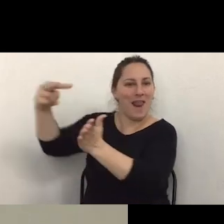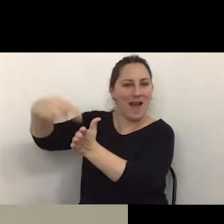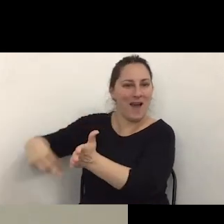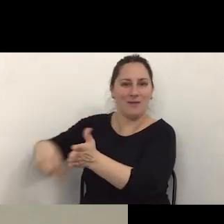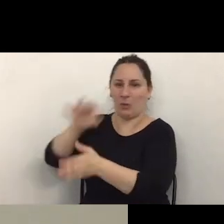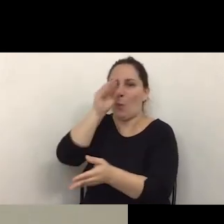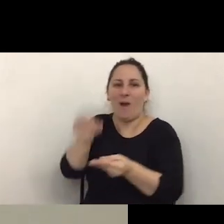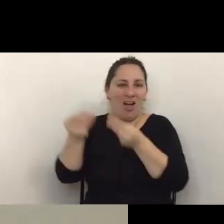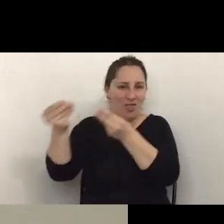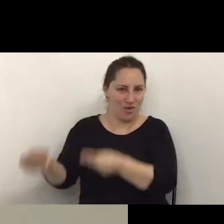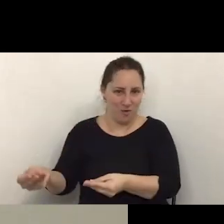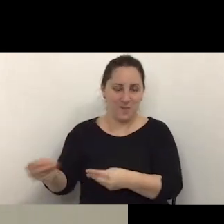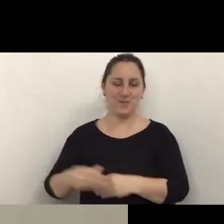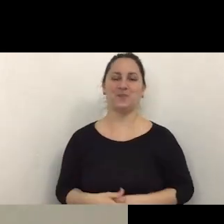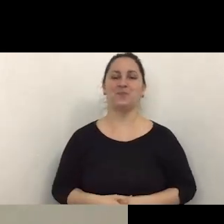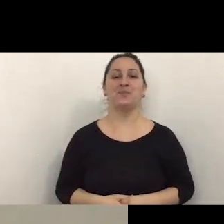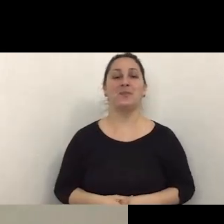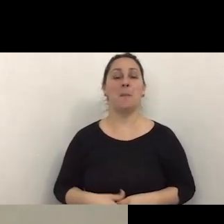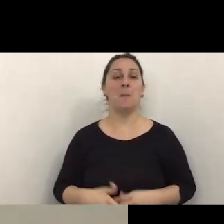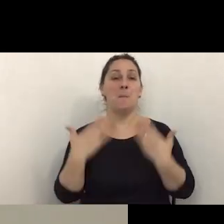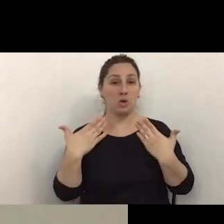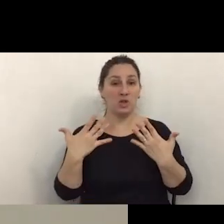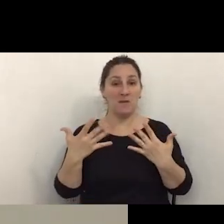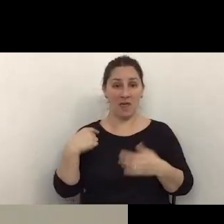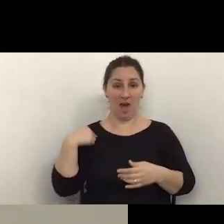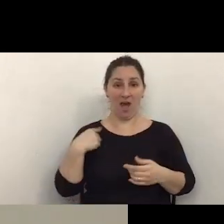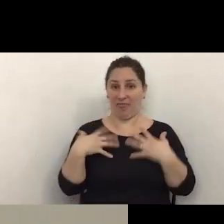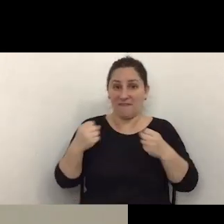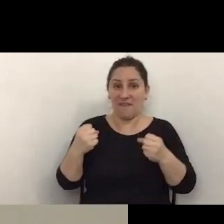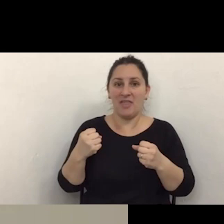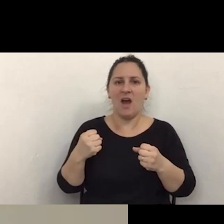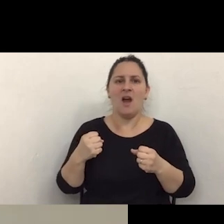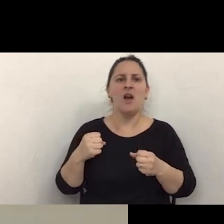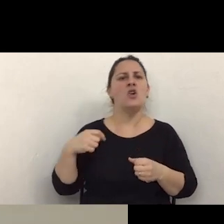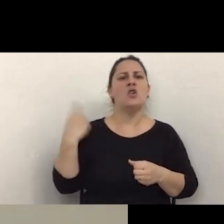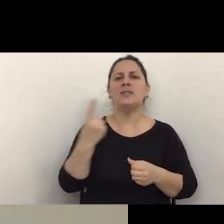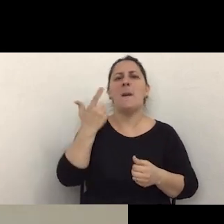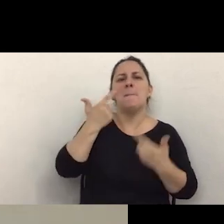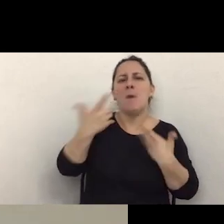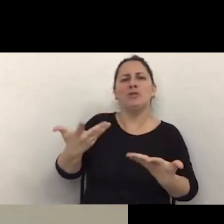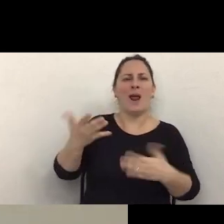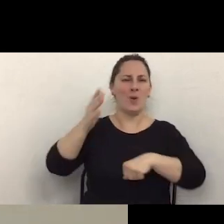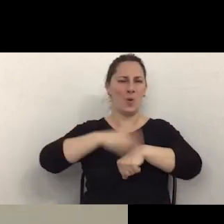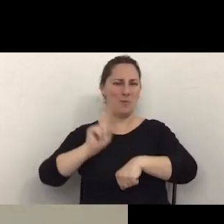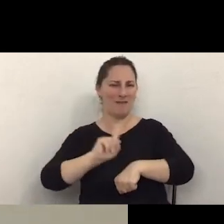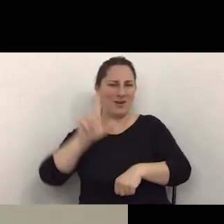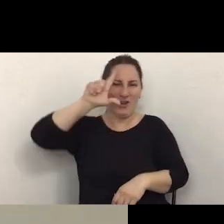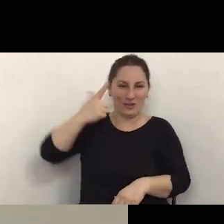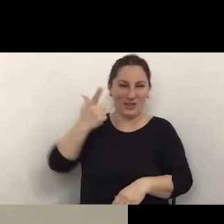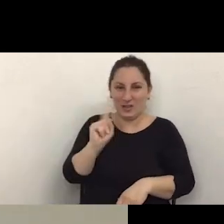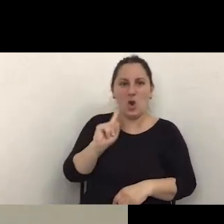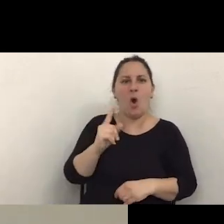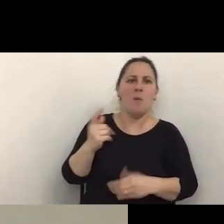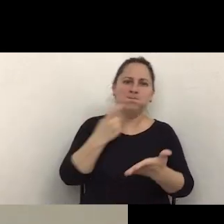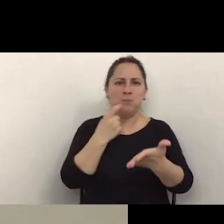O sea, la posibilidad de defensa, otra vez, no de demostrar tu inocencia, sino la posibilidad de poner en duda